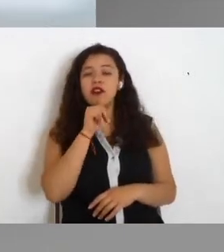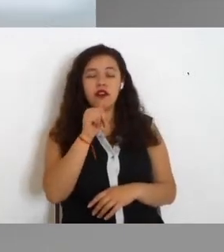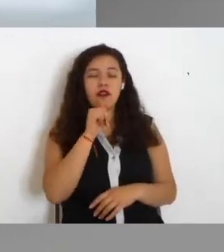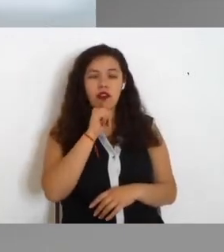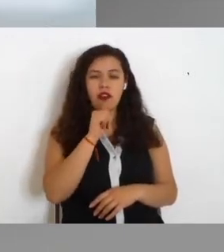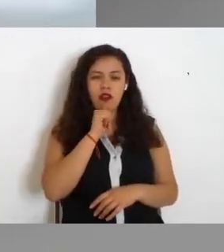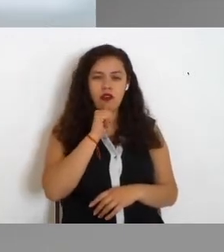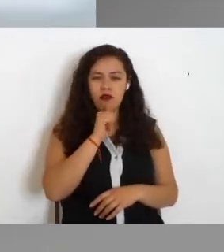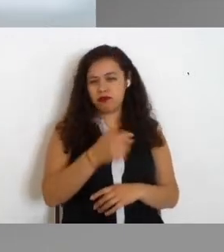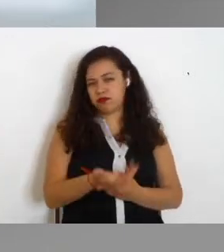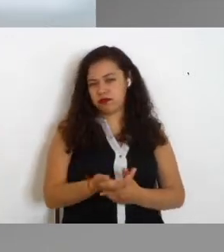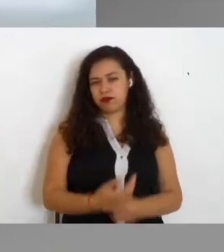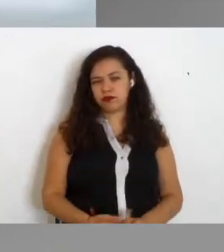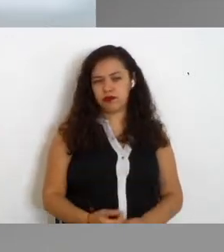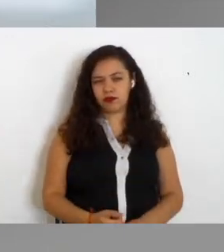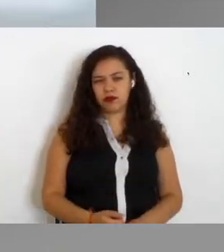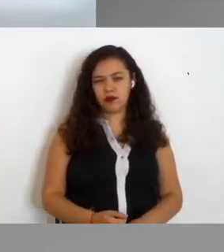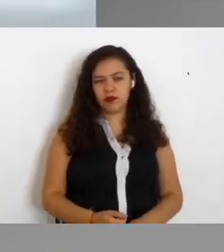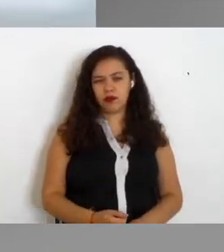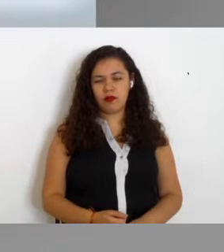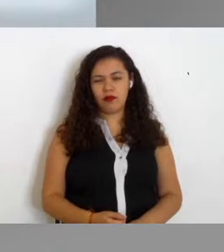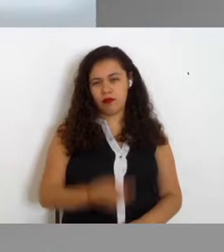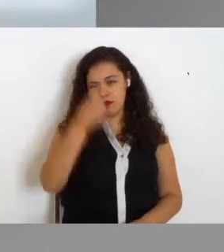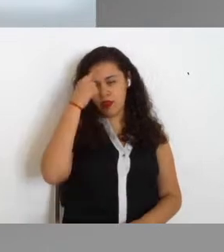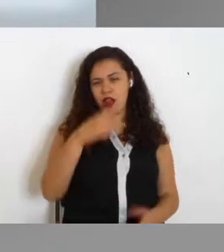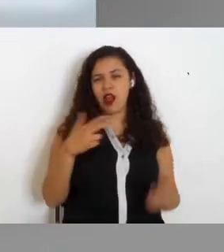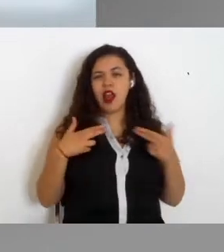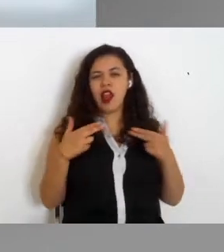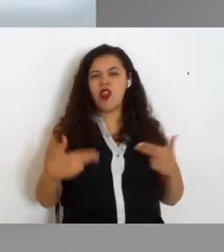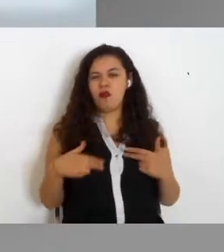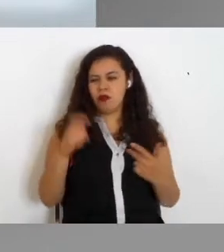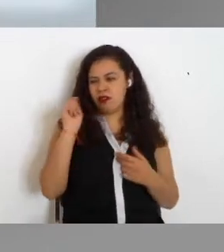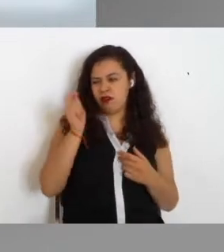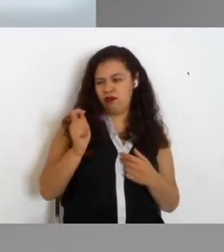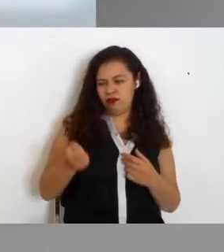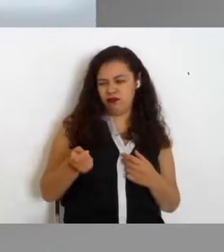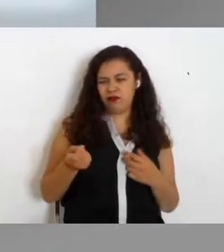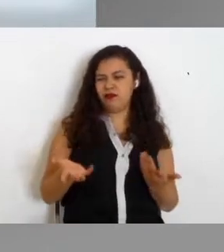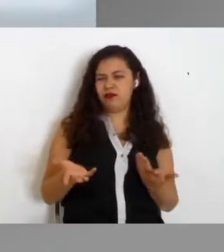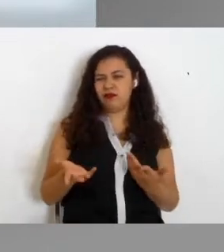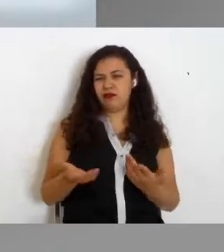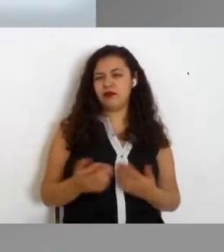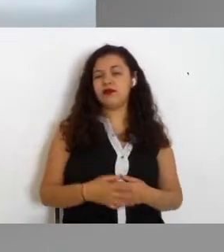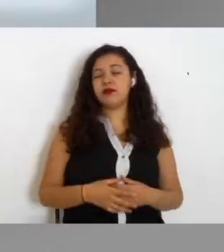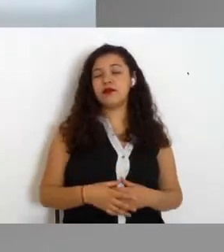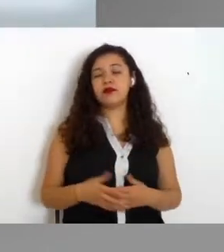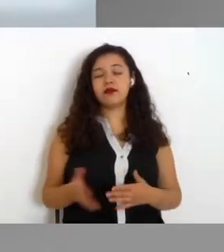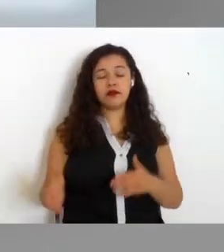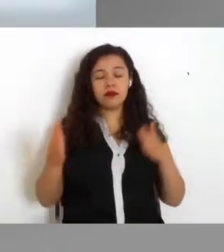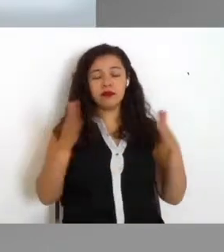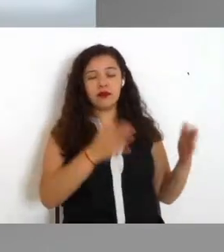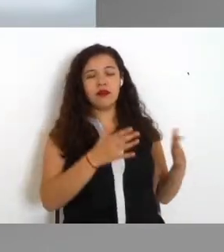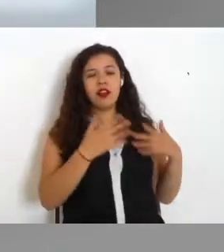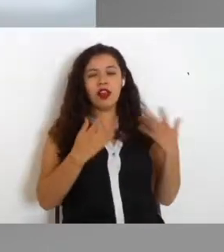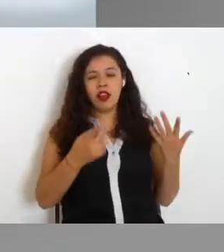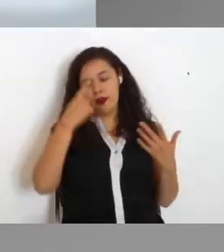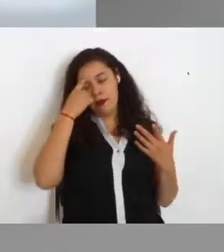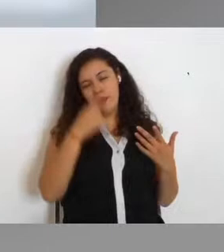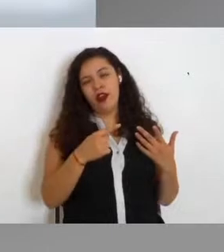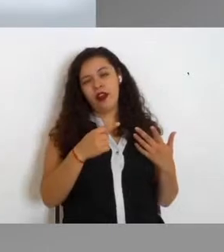certera, ¿no?, a qué es el hombre, ¿no? Bueno, y por otro lado, esta necesidad de